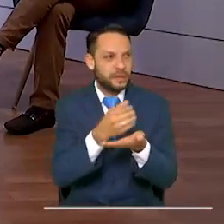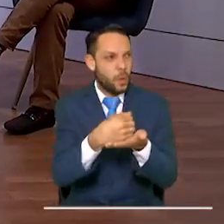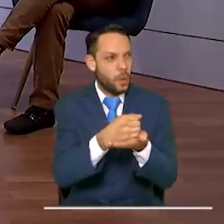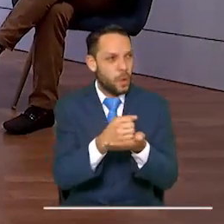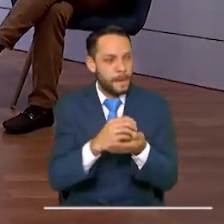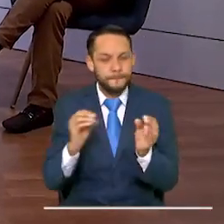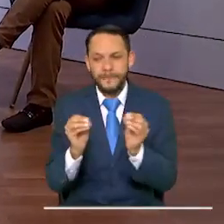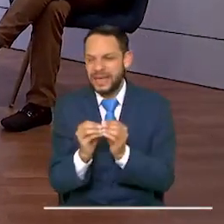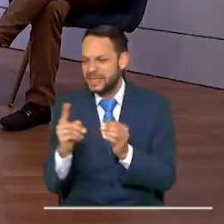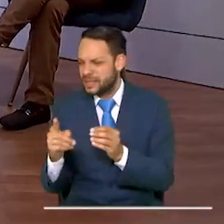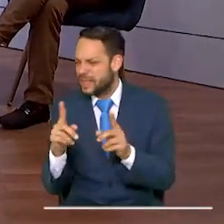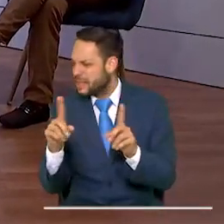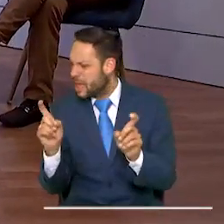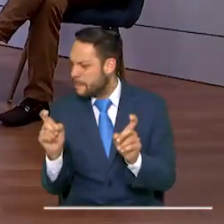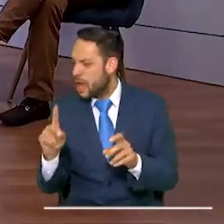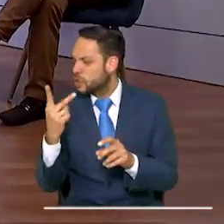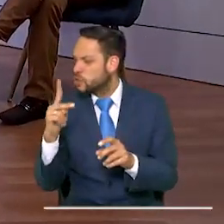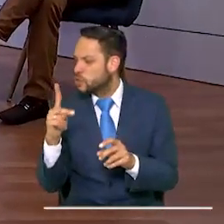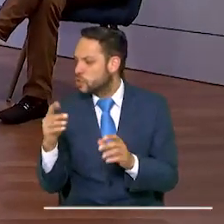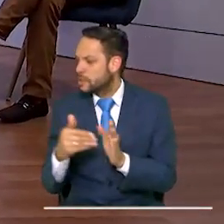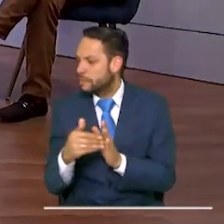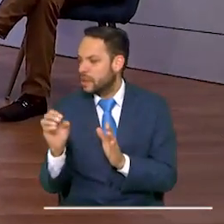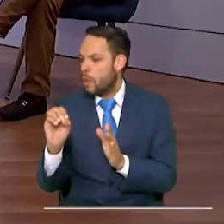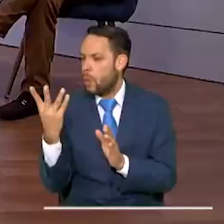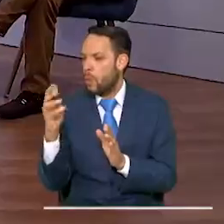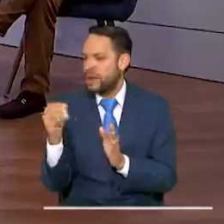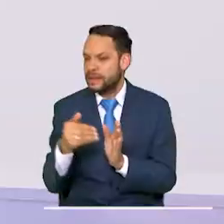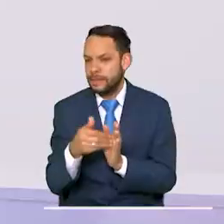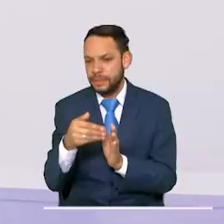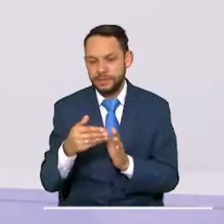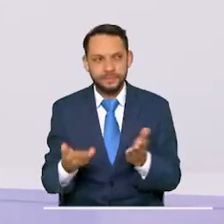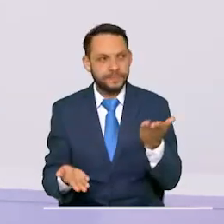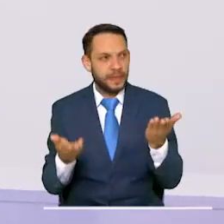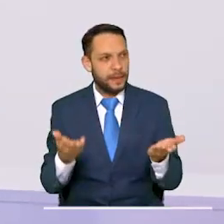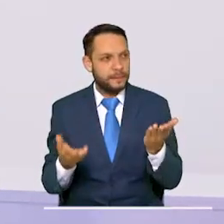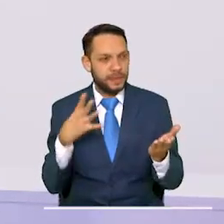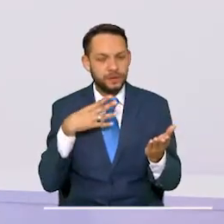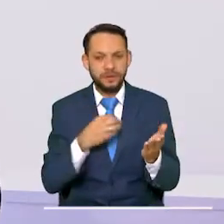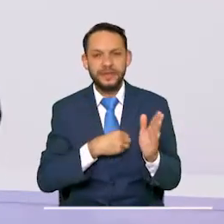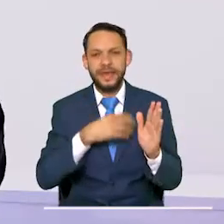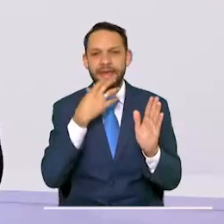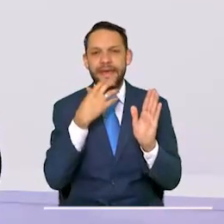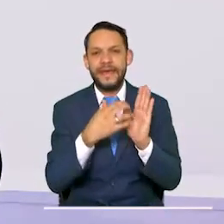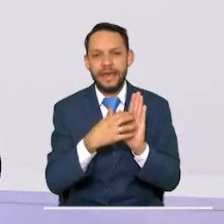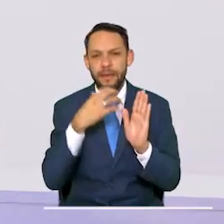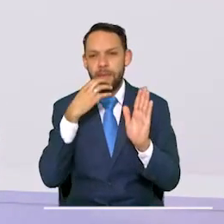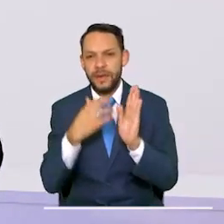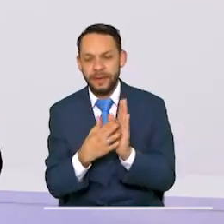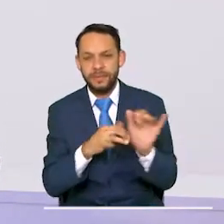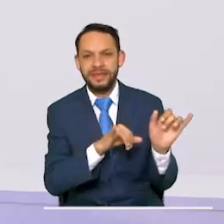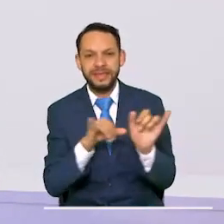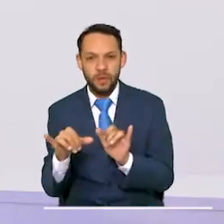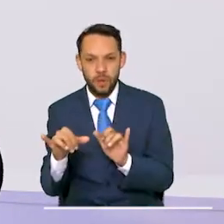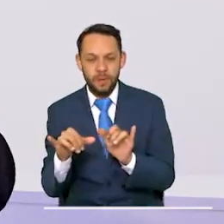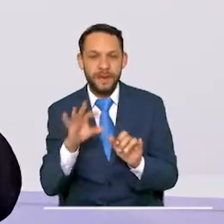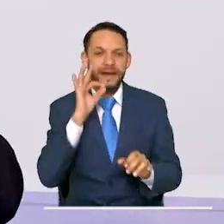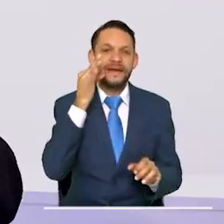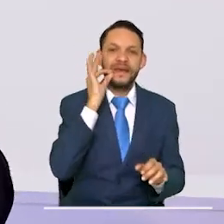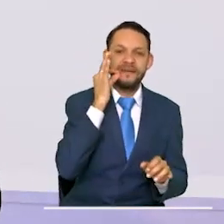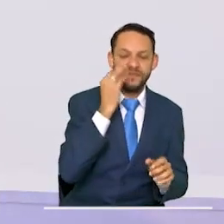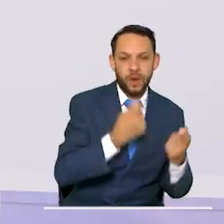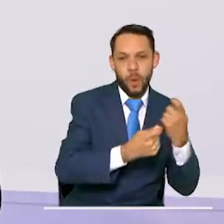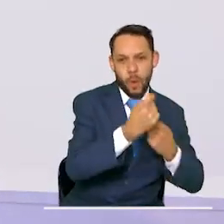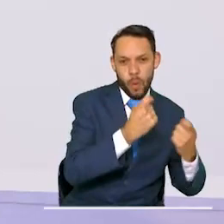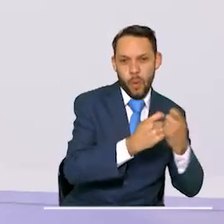o 40.000, ¿cómo es ese tema? Claro, finalmente yo les comparo a las personas comercialmente la compra de un café, ¿cierto?